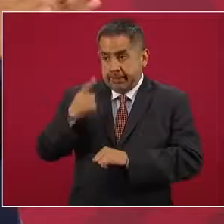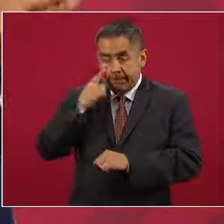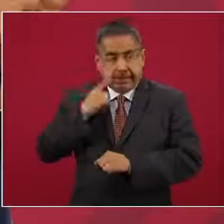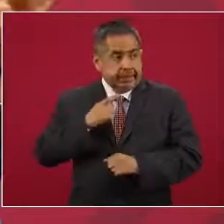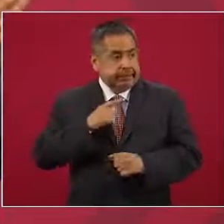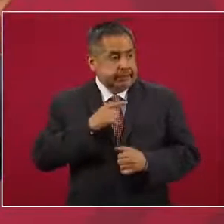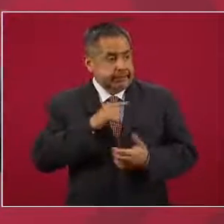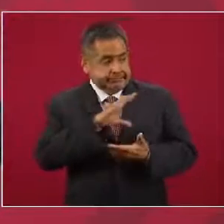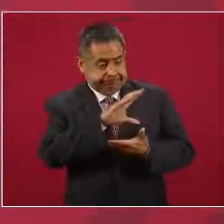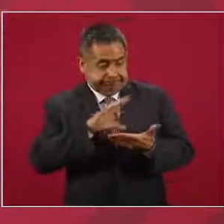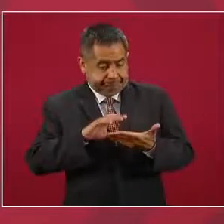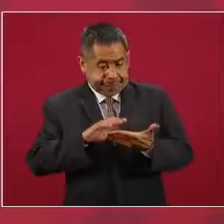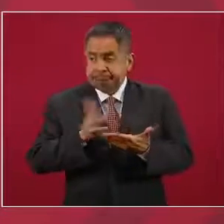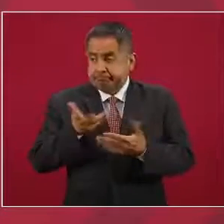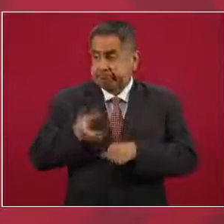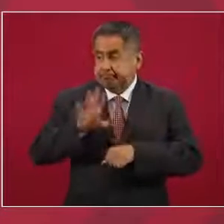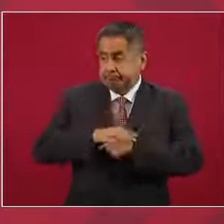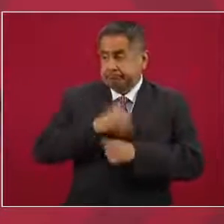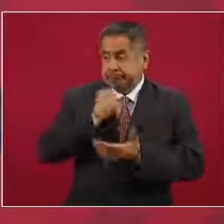estos oficios de autorización,